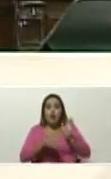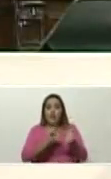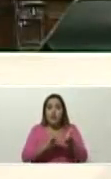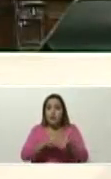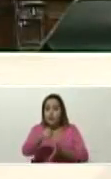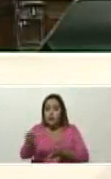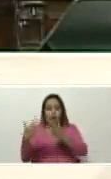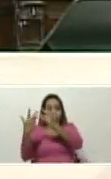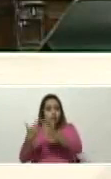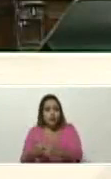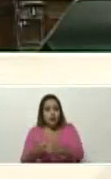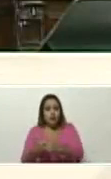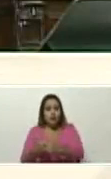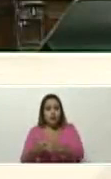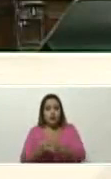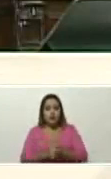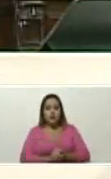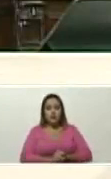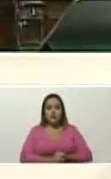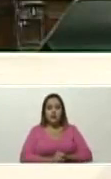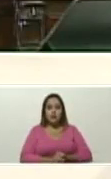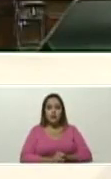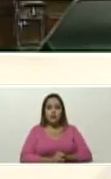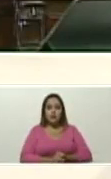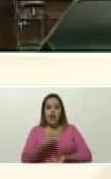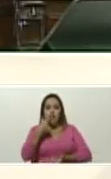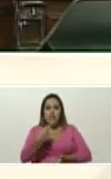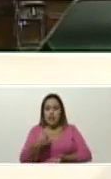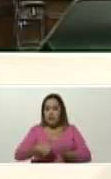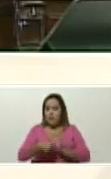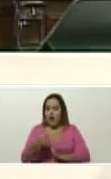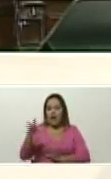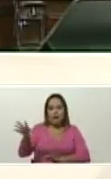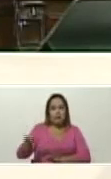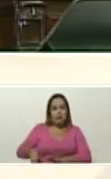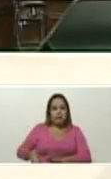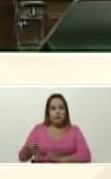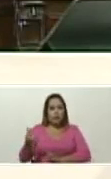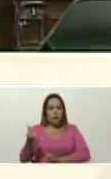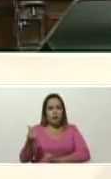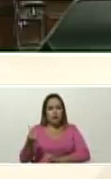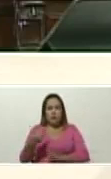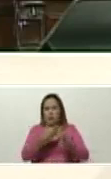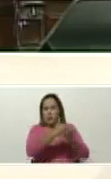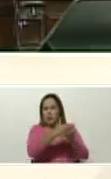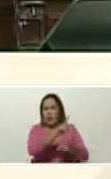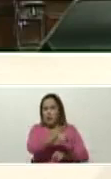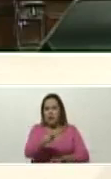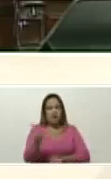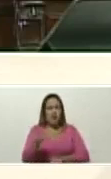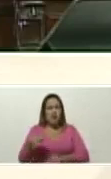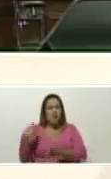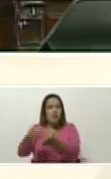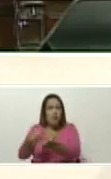administradores y alguna gente que mira más su bolsillo que el Poder Popular. ¿O